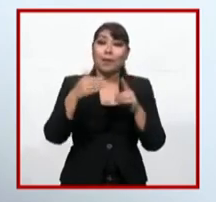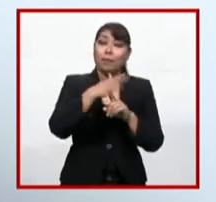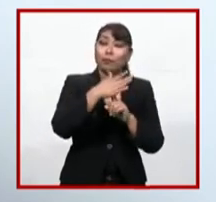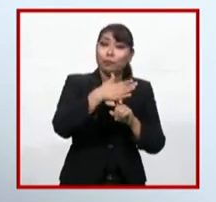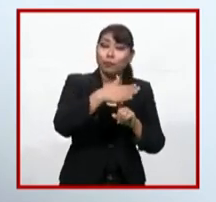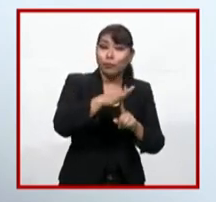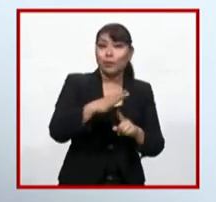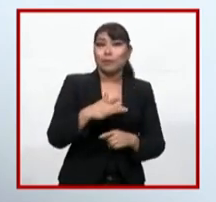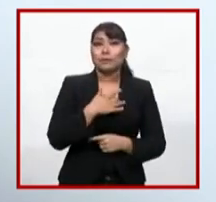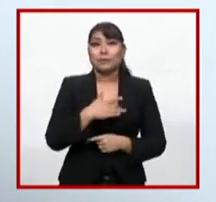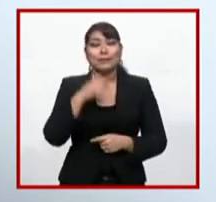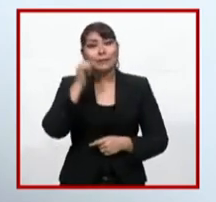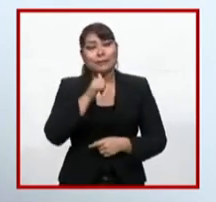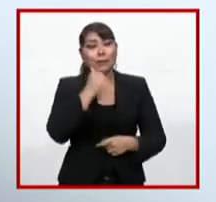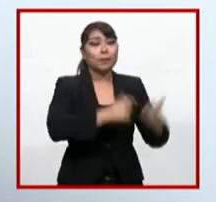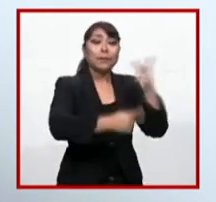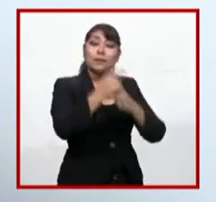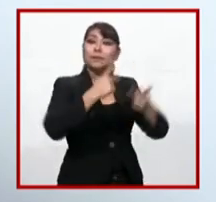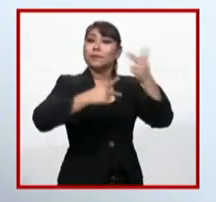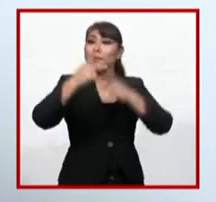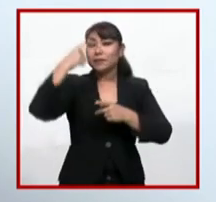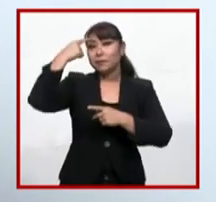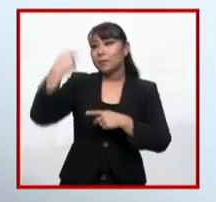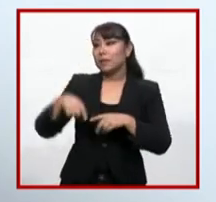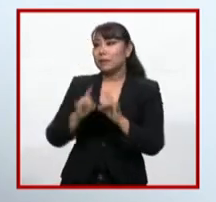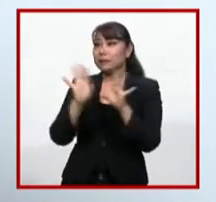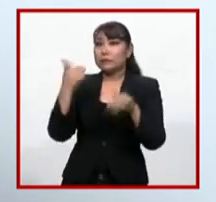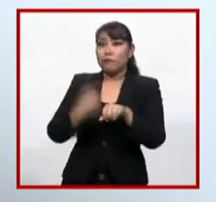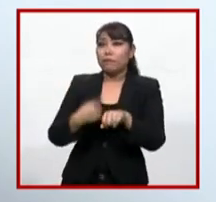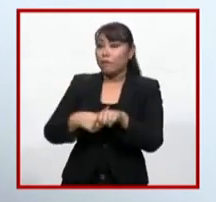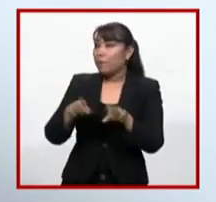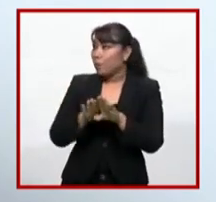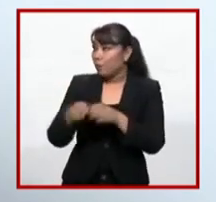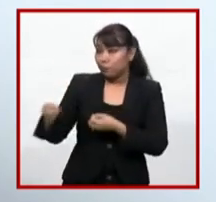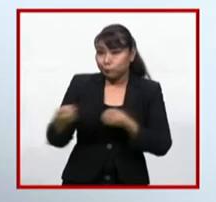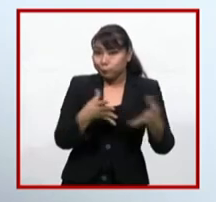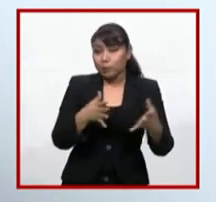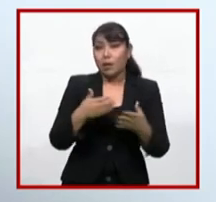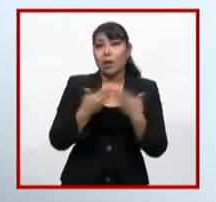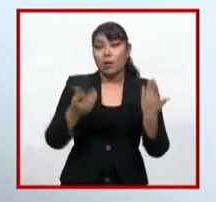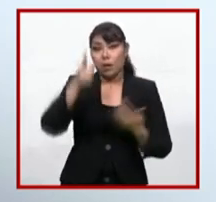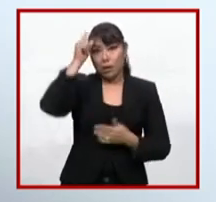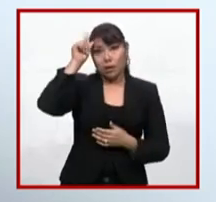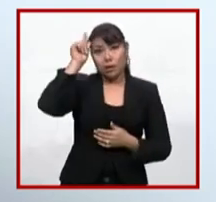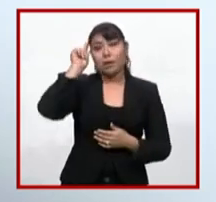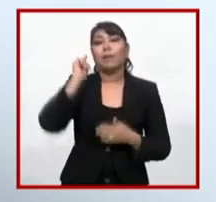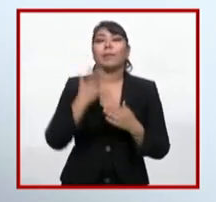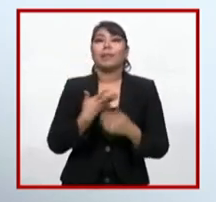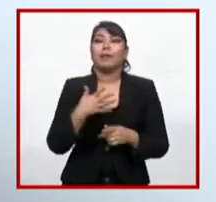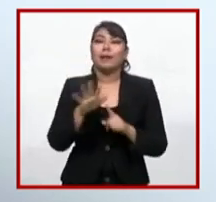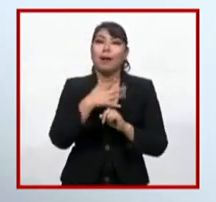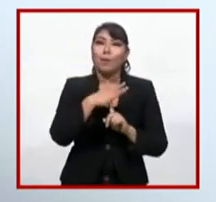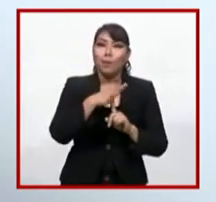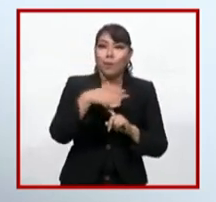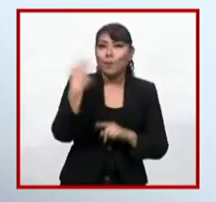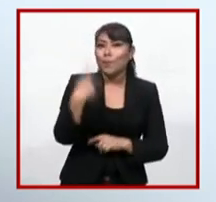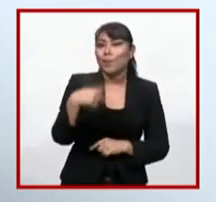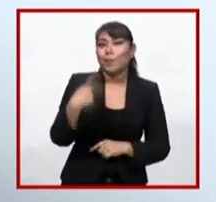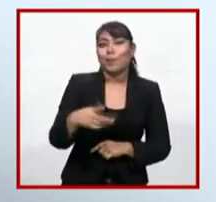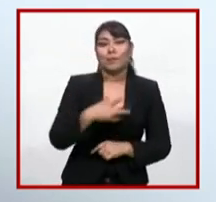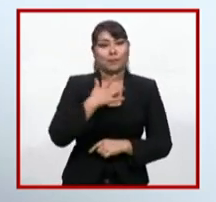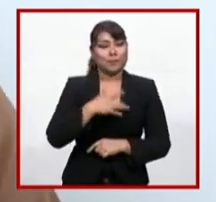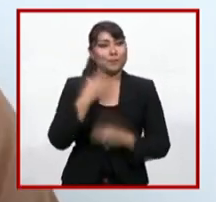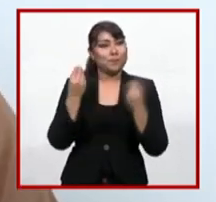y andábamos pidiendo prestada para trasladar los enfermos. Gracias a la señora Ivette, hoy Collantes tendrá su ambulancia y estamos